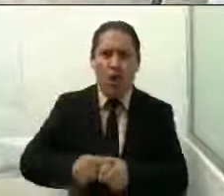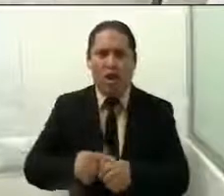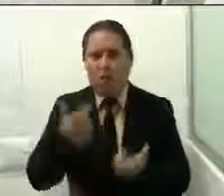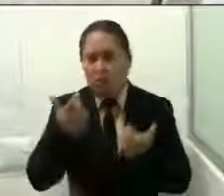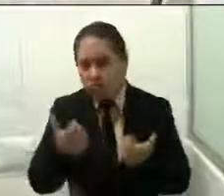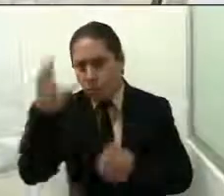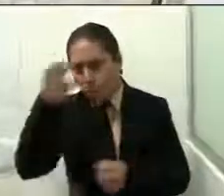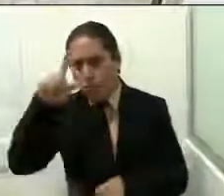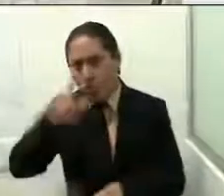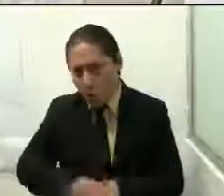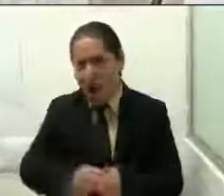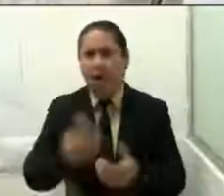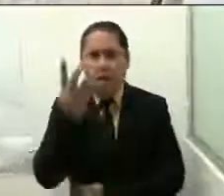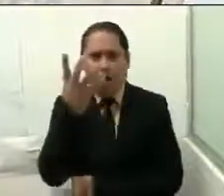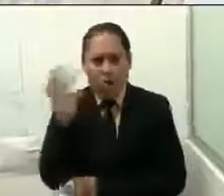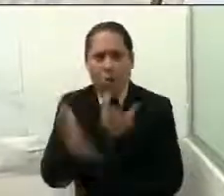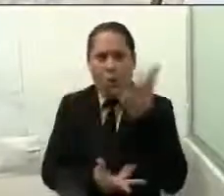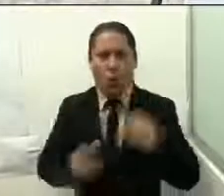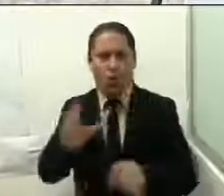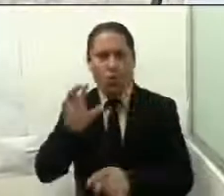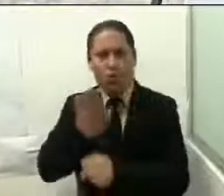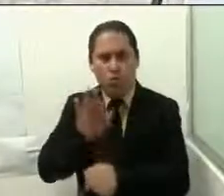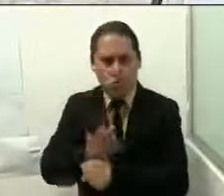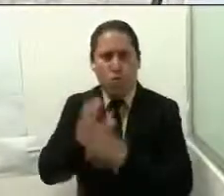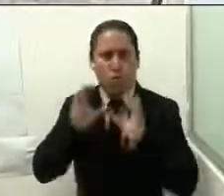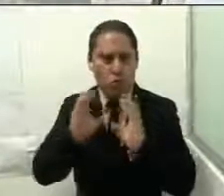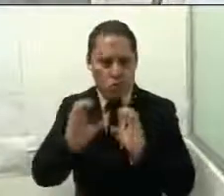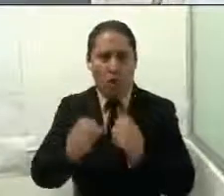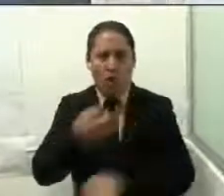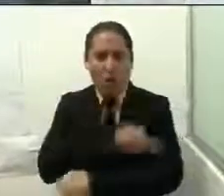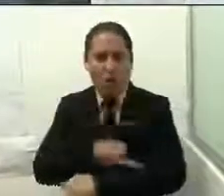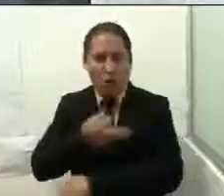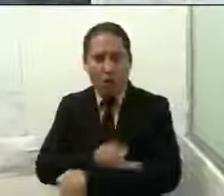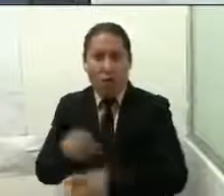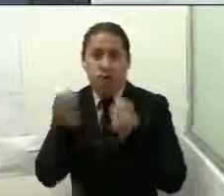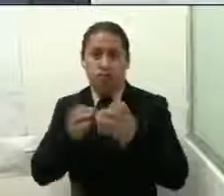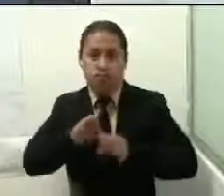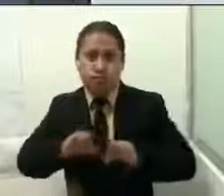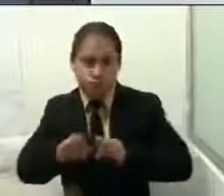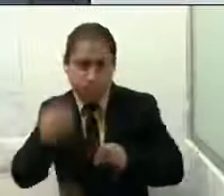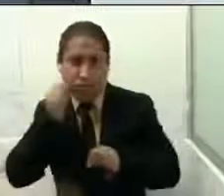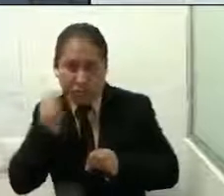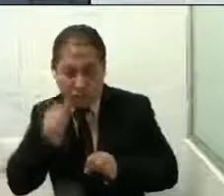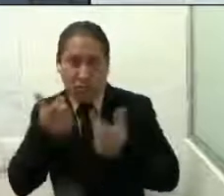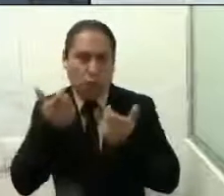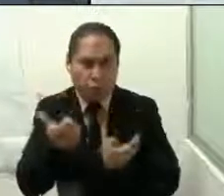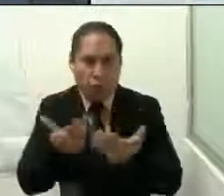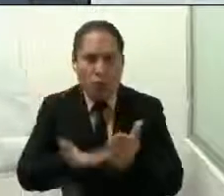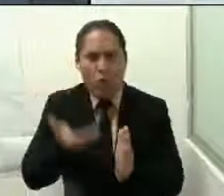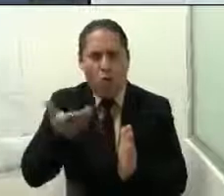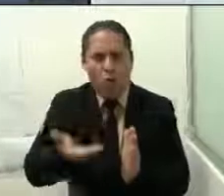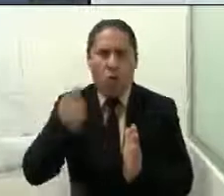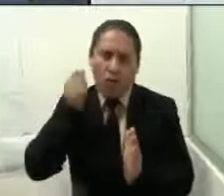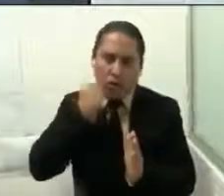y ecológica por el número de familias dedicadas a ésta y por los ingresos que genera ya que este aromático